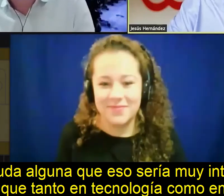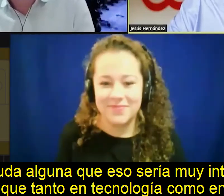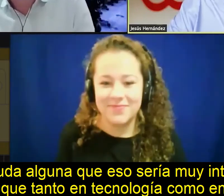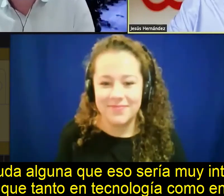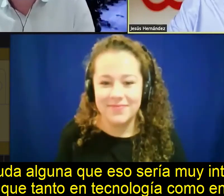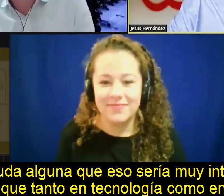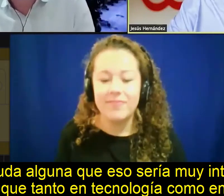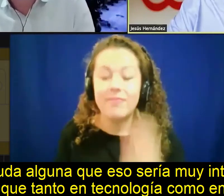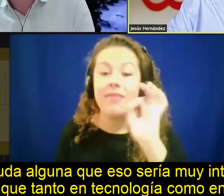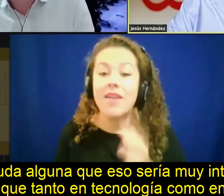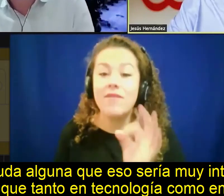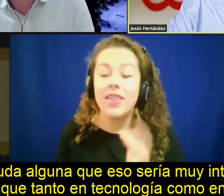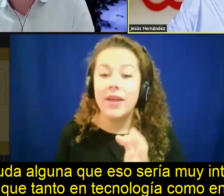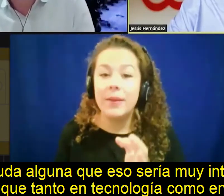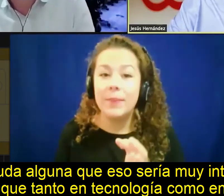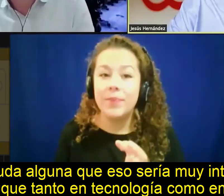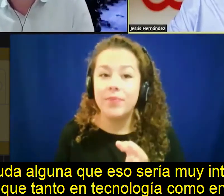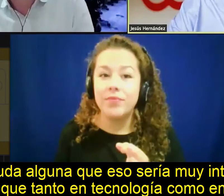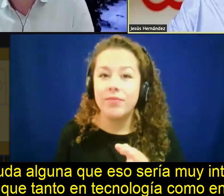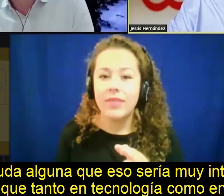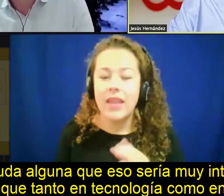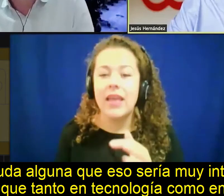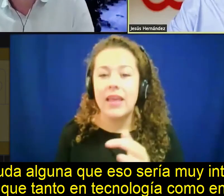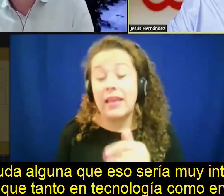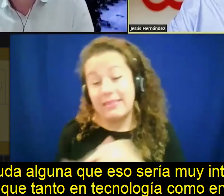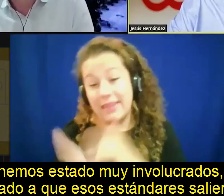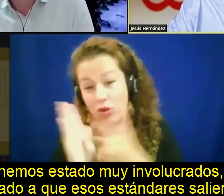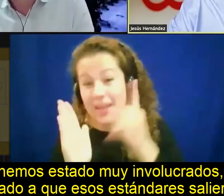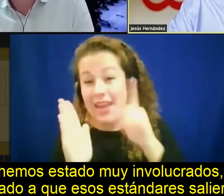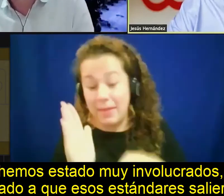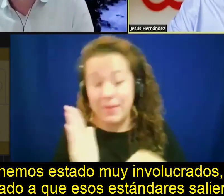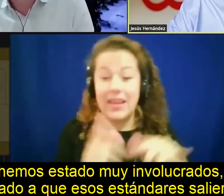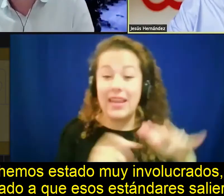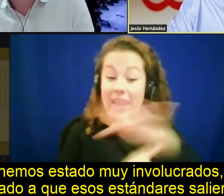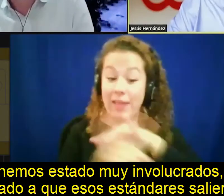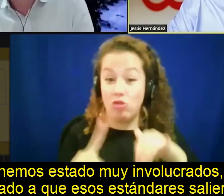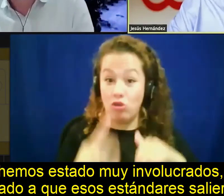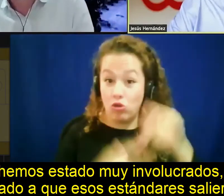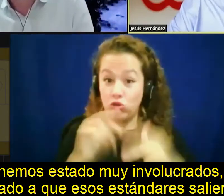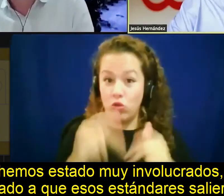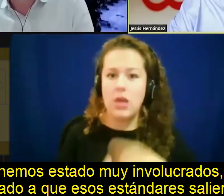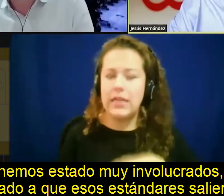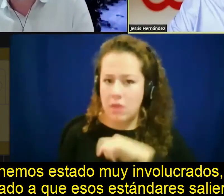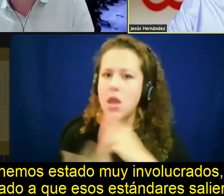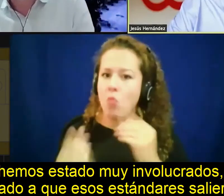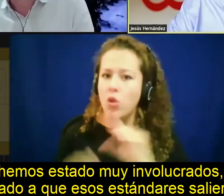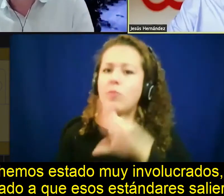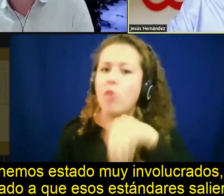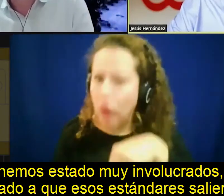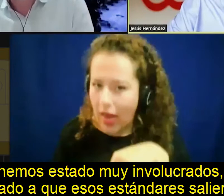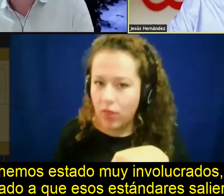es cierto que tanto en el de tecnología como en el entorno construido, desde España hemos estado muy, muy involucrados, ¿no? Yo creo que Sí.